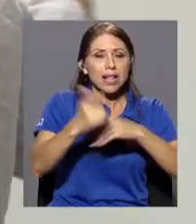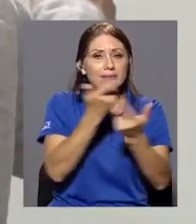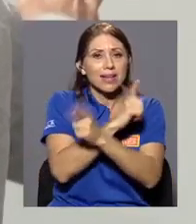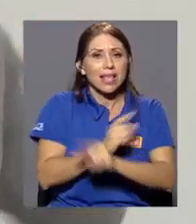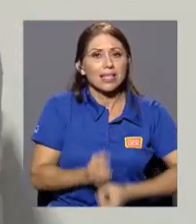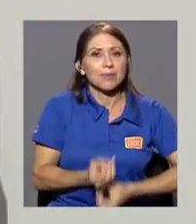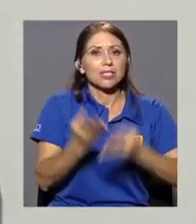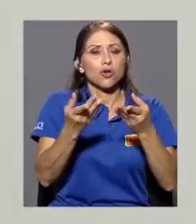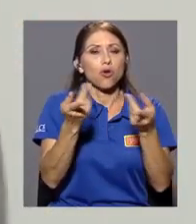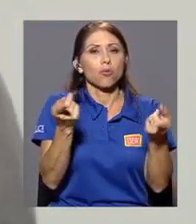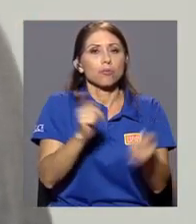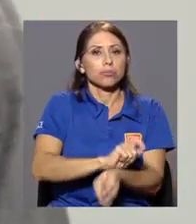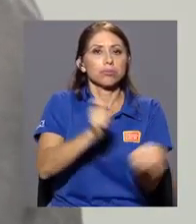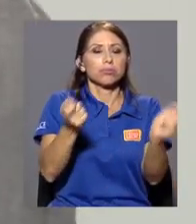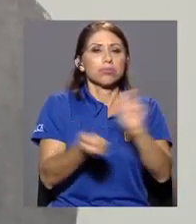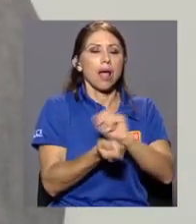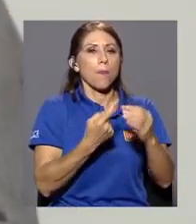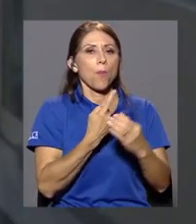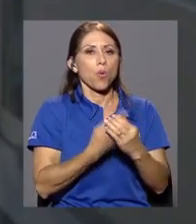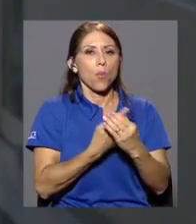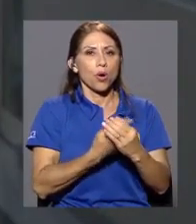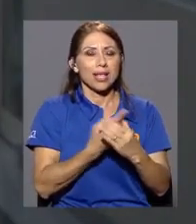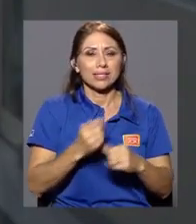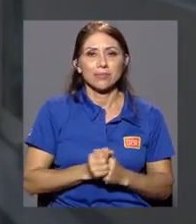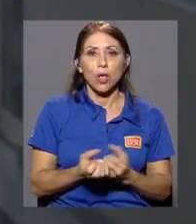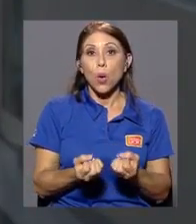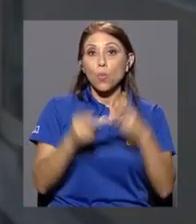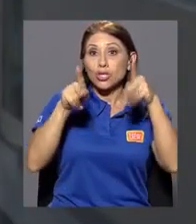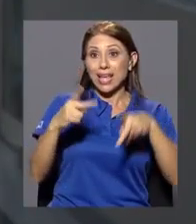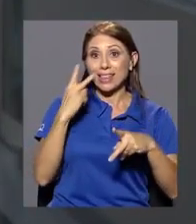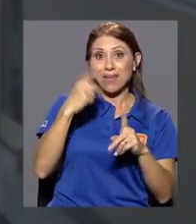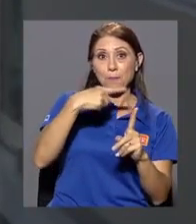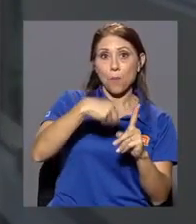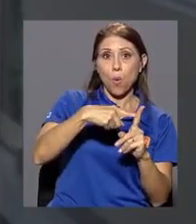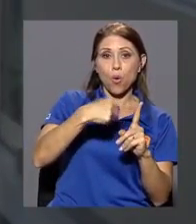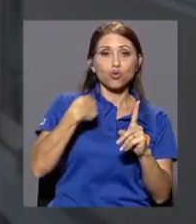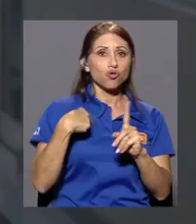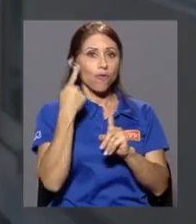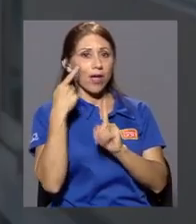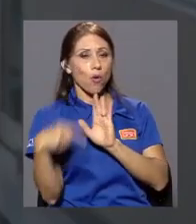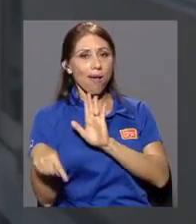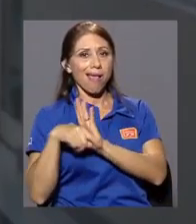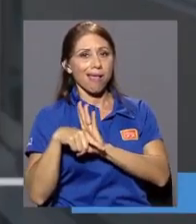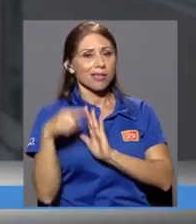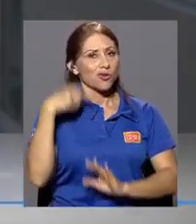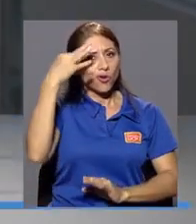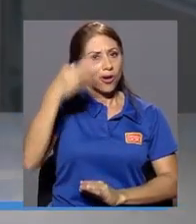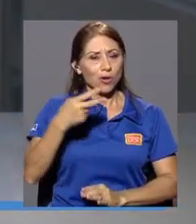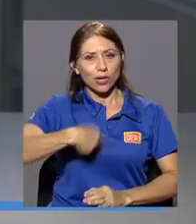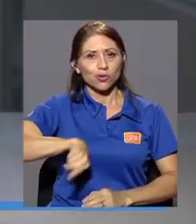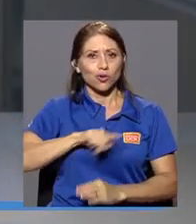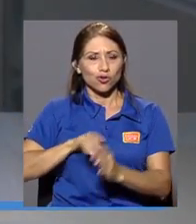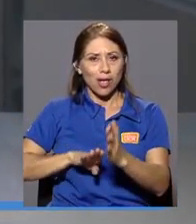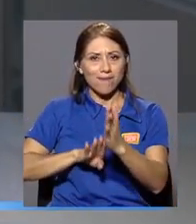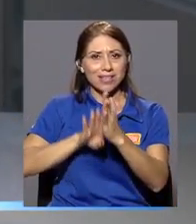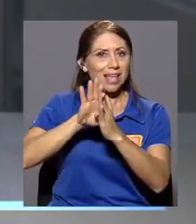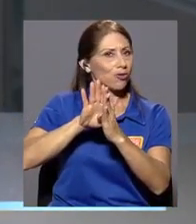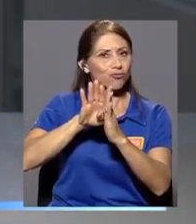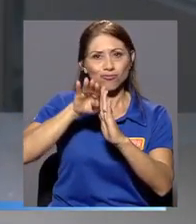en monopolios. Lo que mucha gente ve optimistamente, yo lo veo pesimistamente. Yo no creo que estemos avanzando, sino